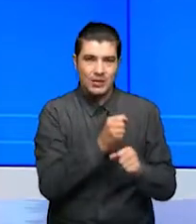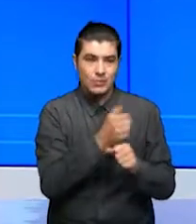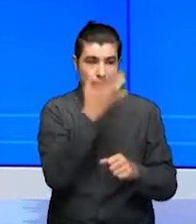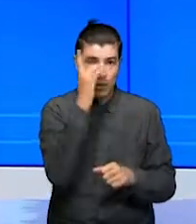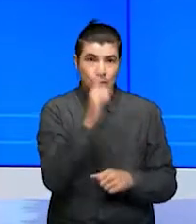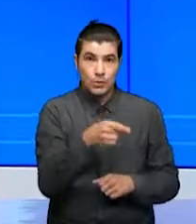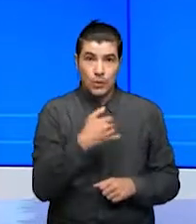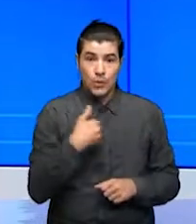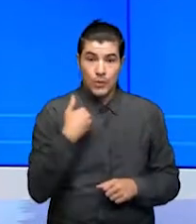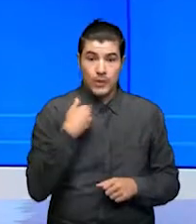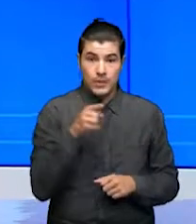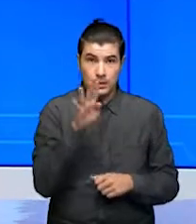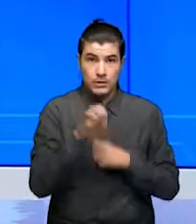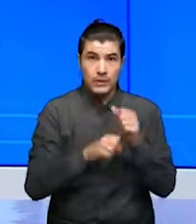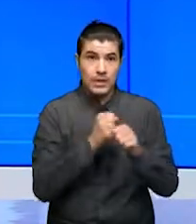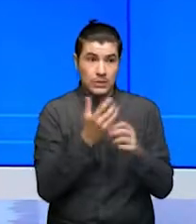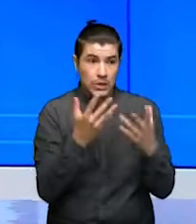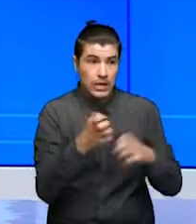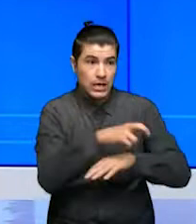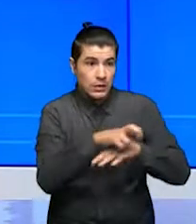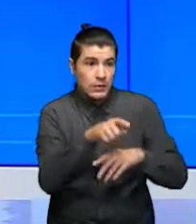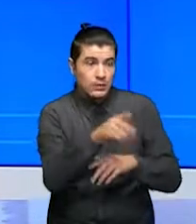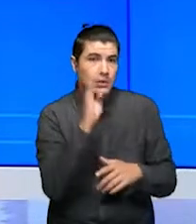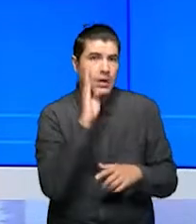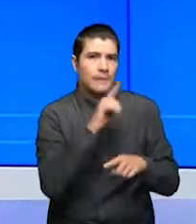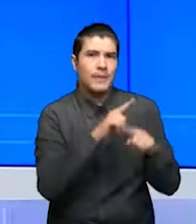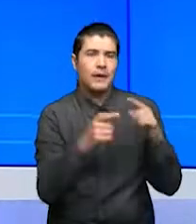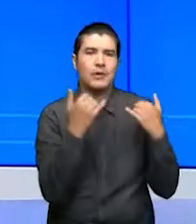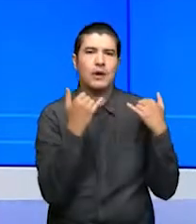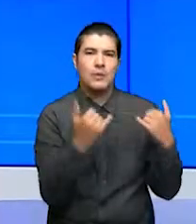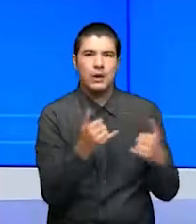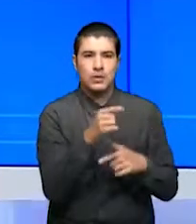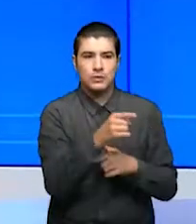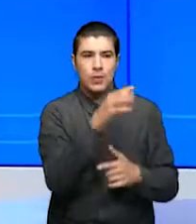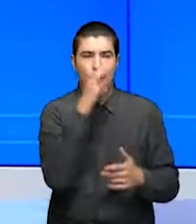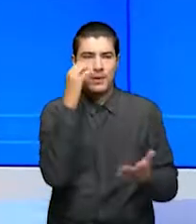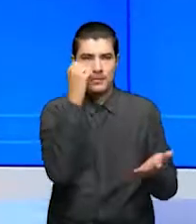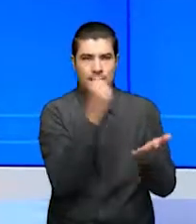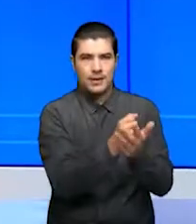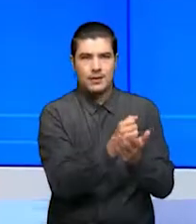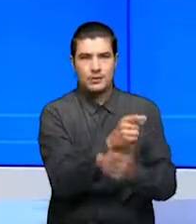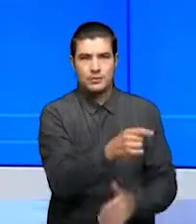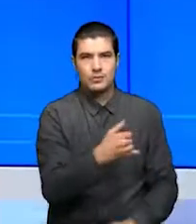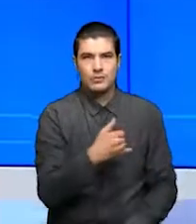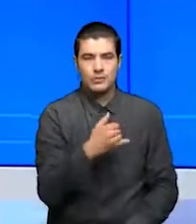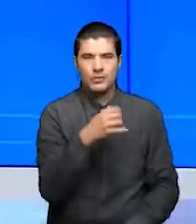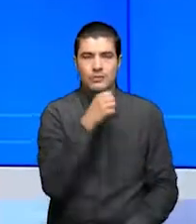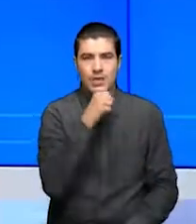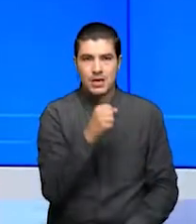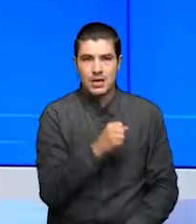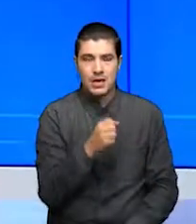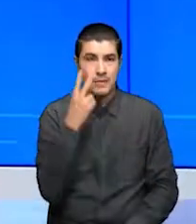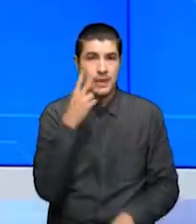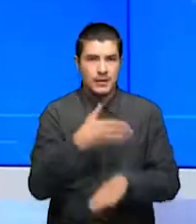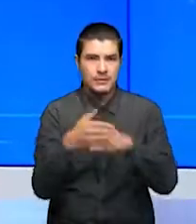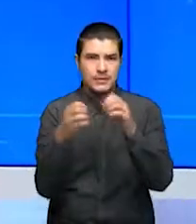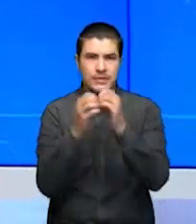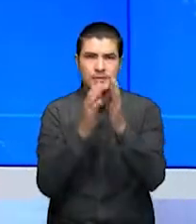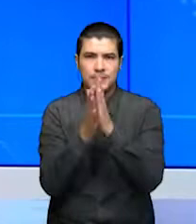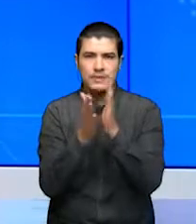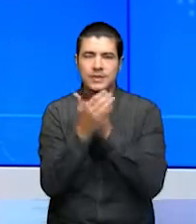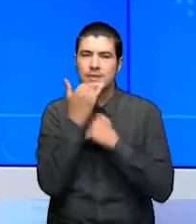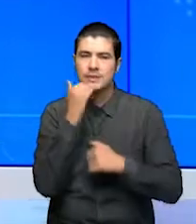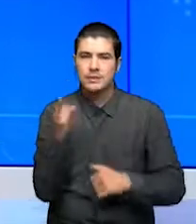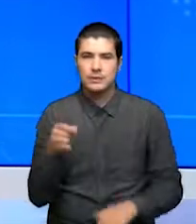lo curioso de este caso es que el homicida reporta ya 21 capturas previas a este hecho nuestro compañero richard burger nos amplía esta